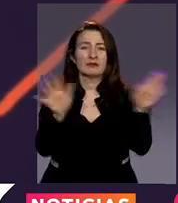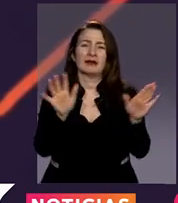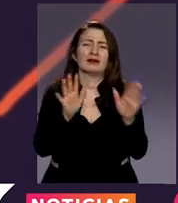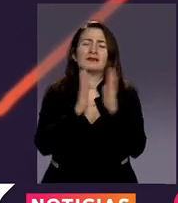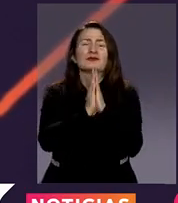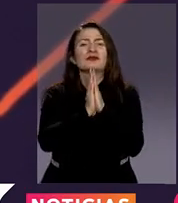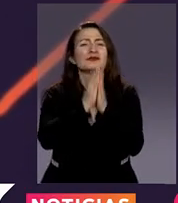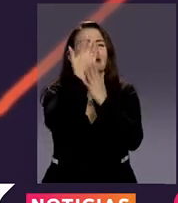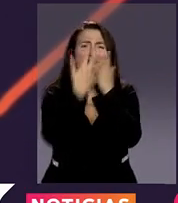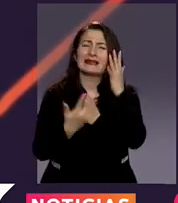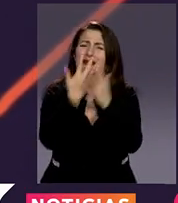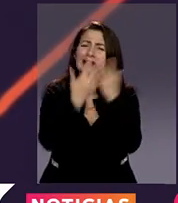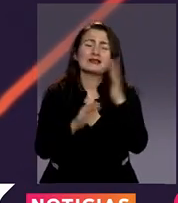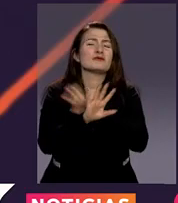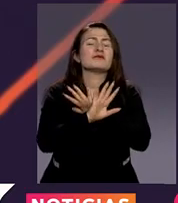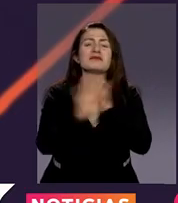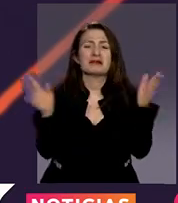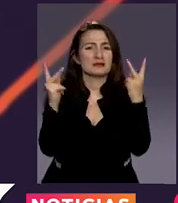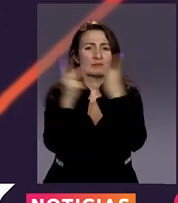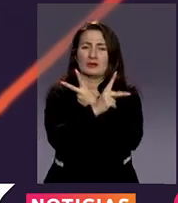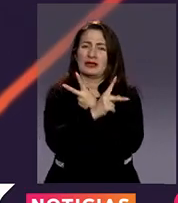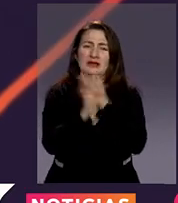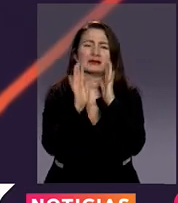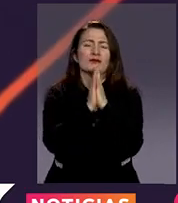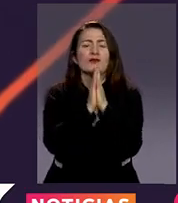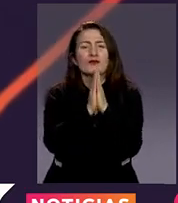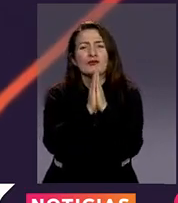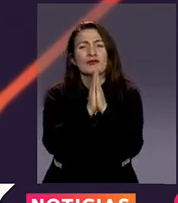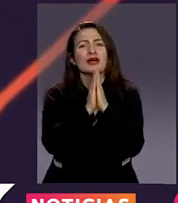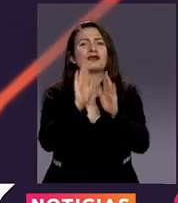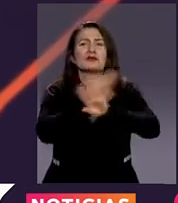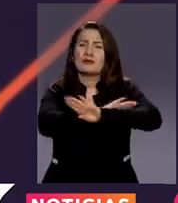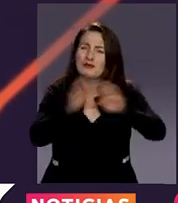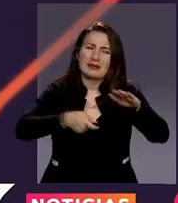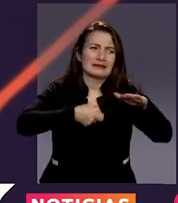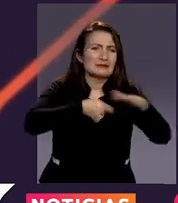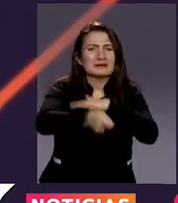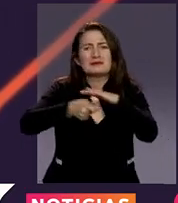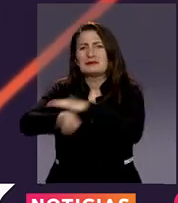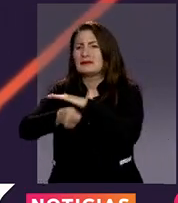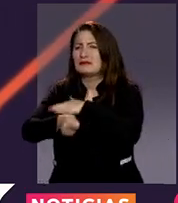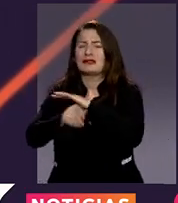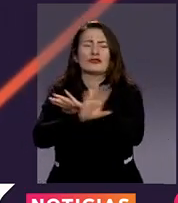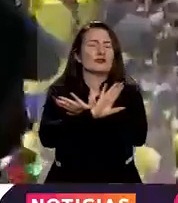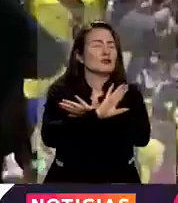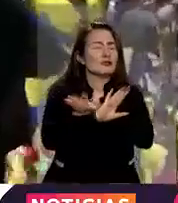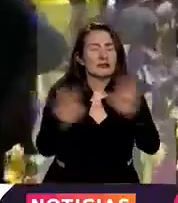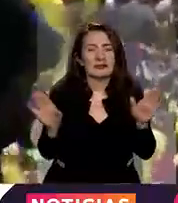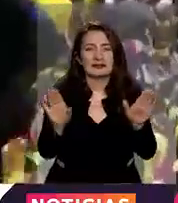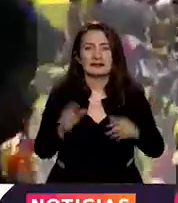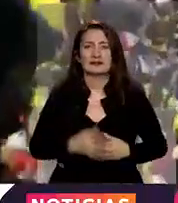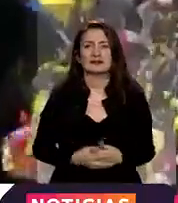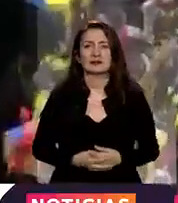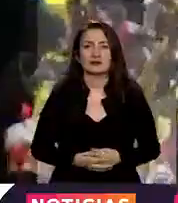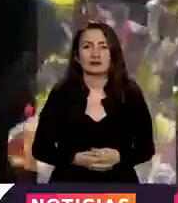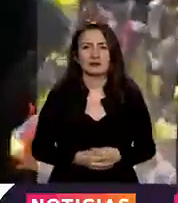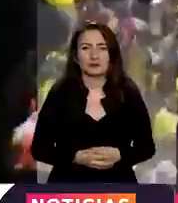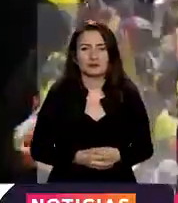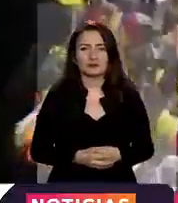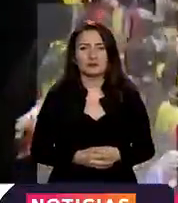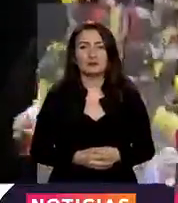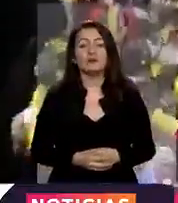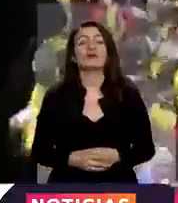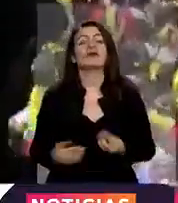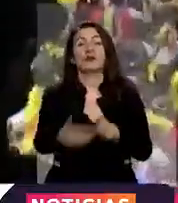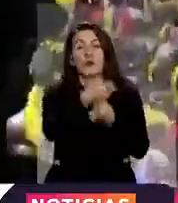No más sangre derramada. No más violencia, no más asesinatos, no más. Un llamado a la unidad, a resguardar